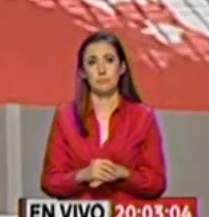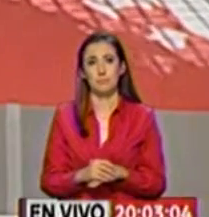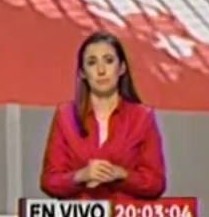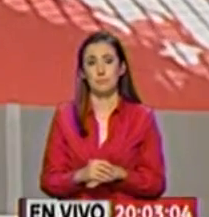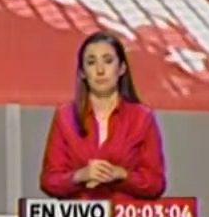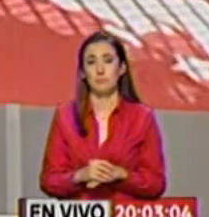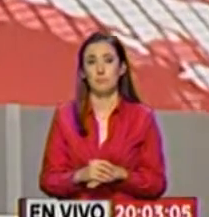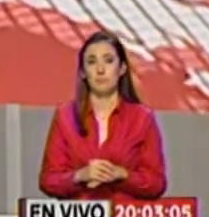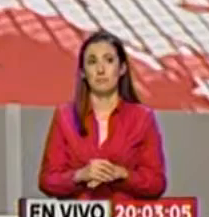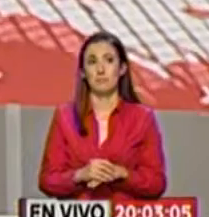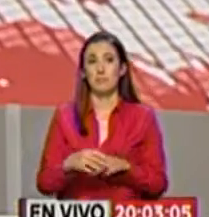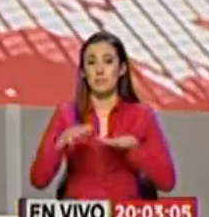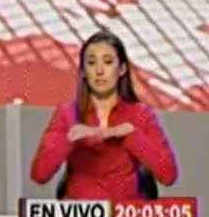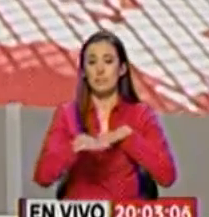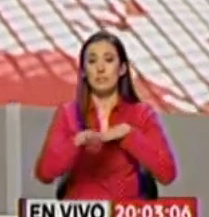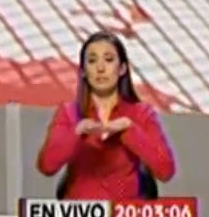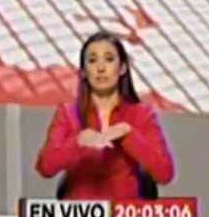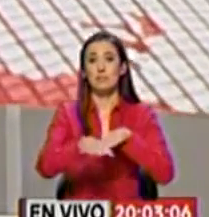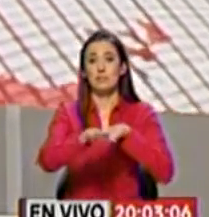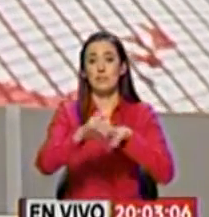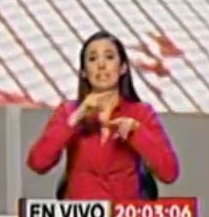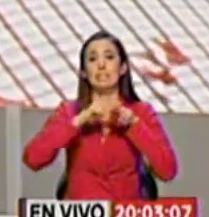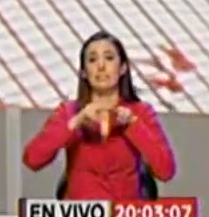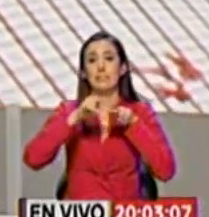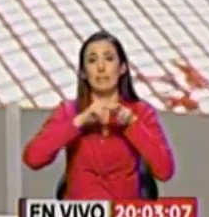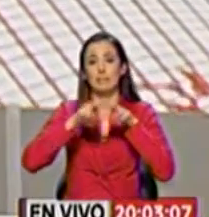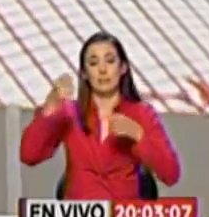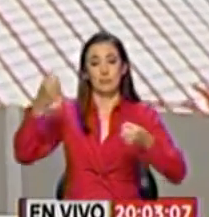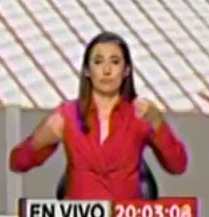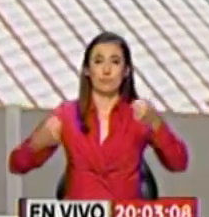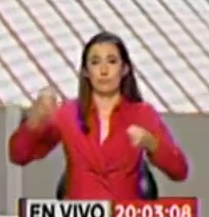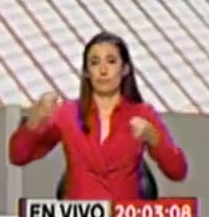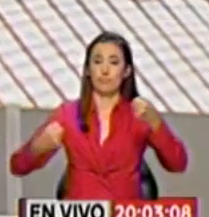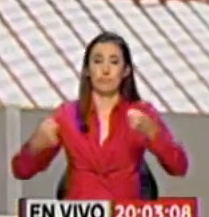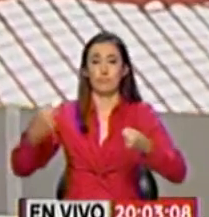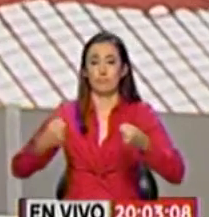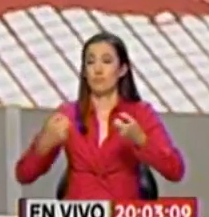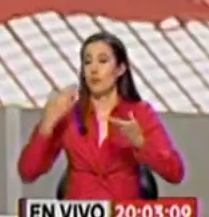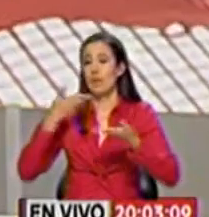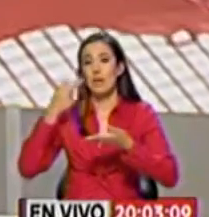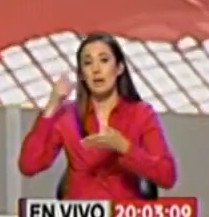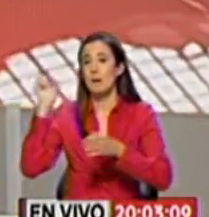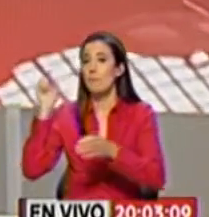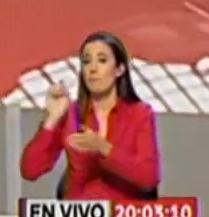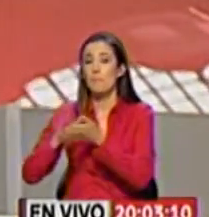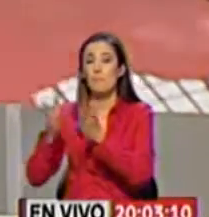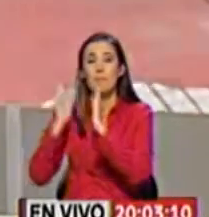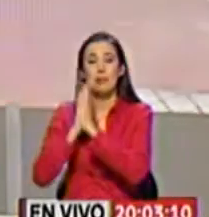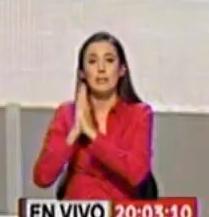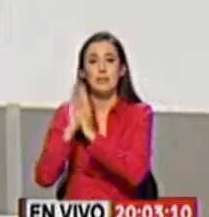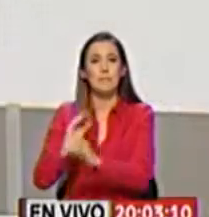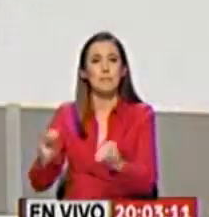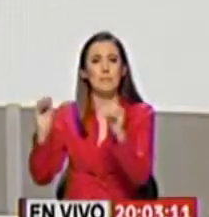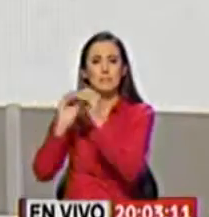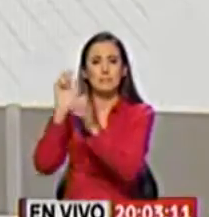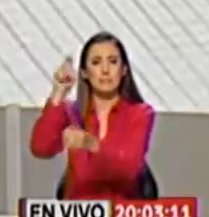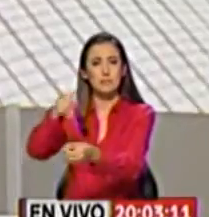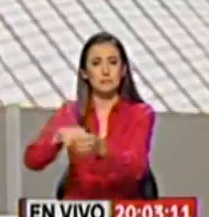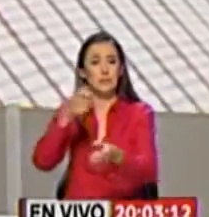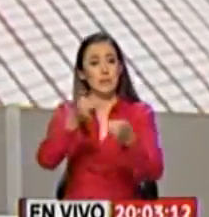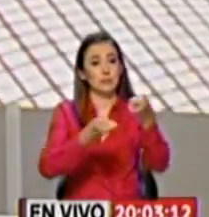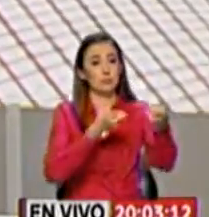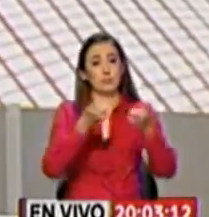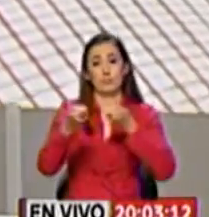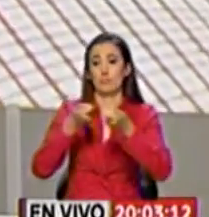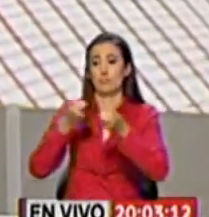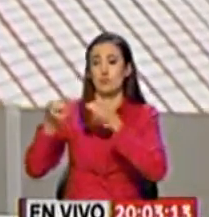Los taxistas se movilizaron en Quito para exigir que el Consejo Metropolitano no incremente los cupos en el proceso de regularización. Durante la